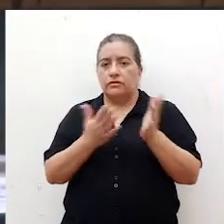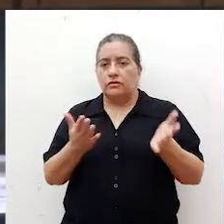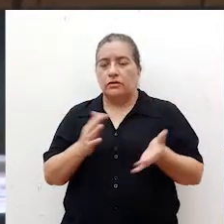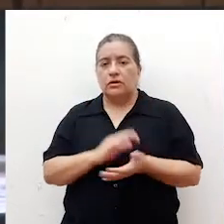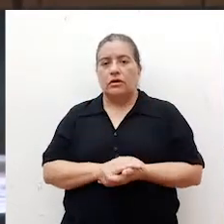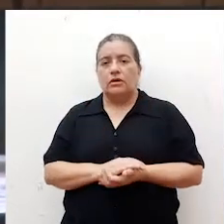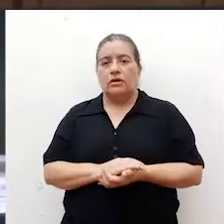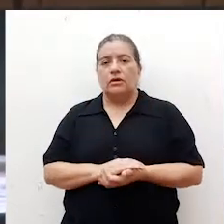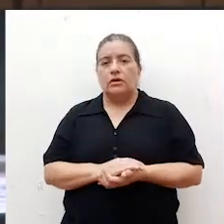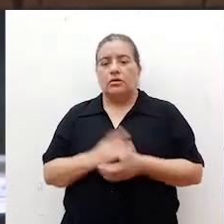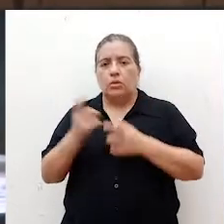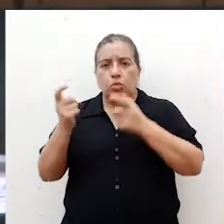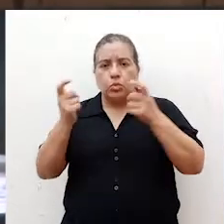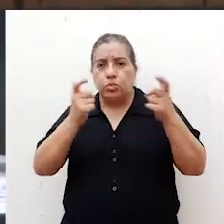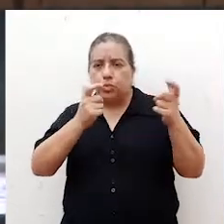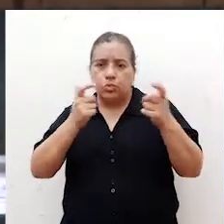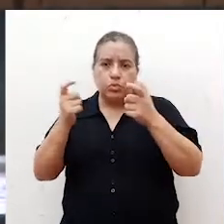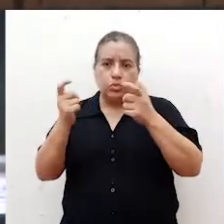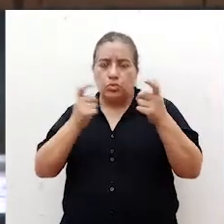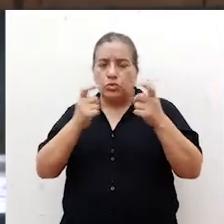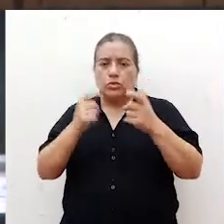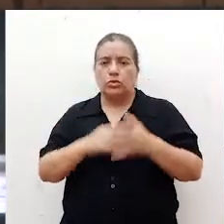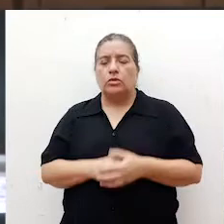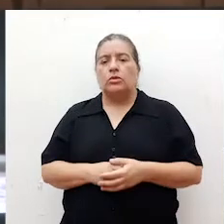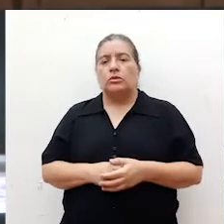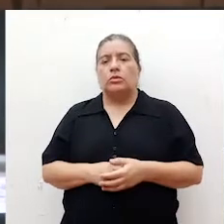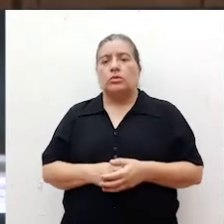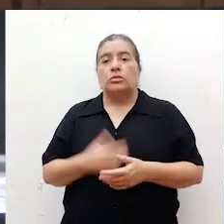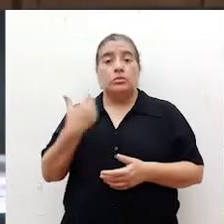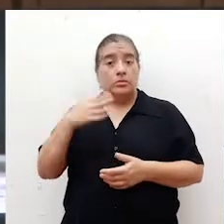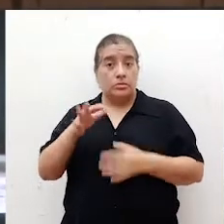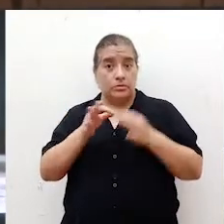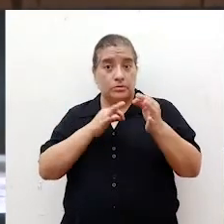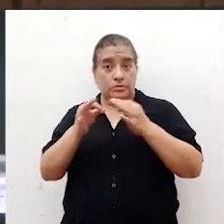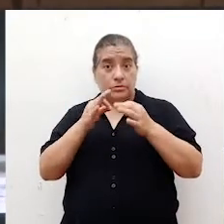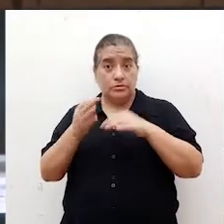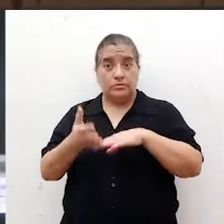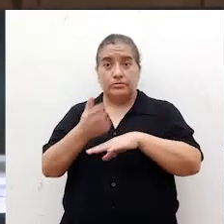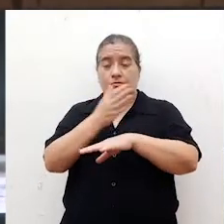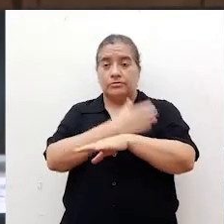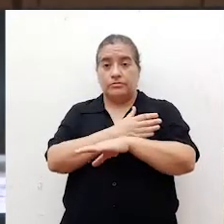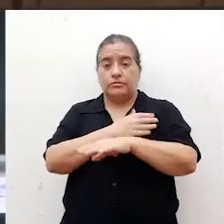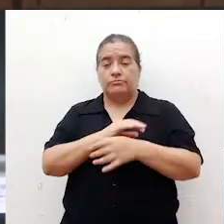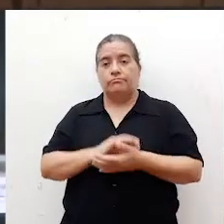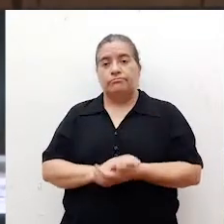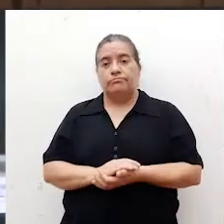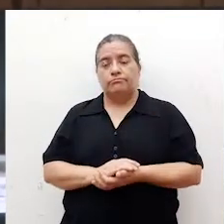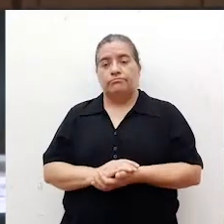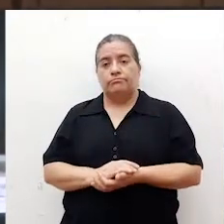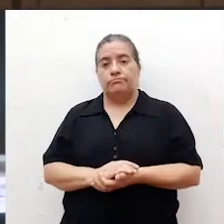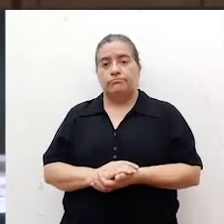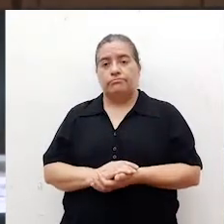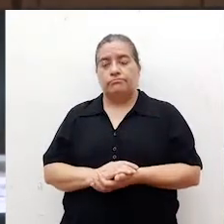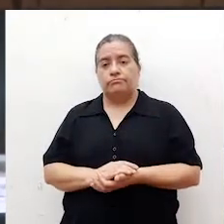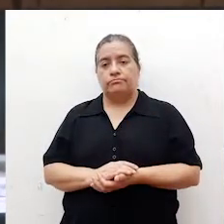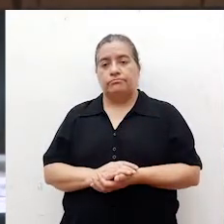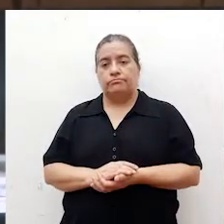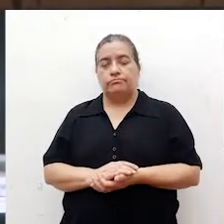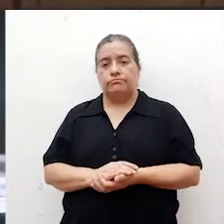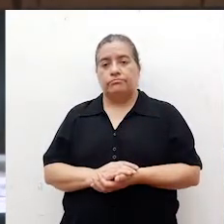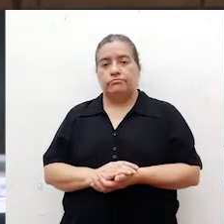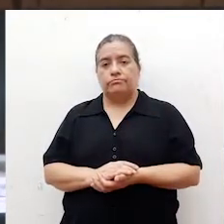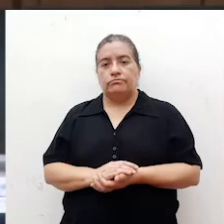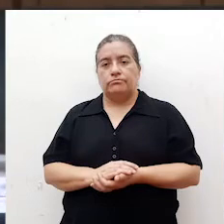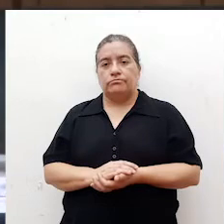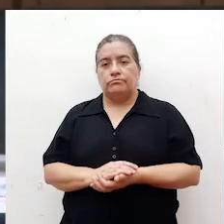solamente va a ser por el Estado. De manera que esa situación de que esté muy alto el precio de la vacuna no se daría